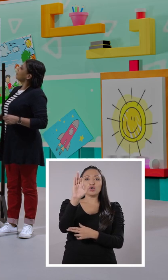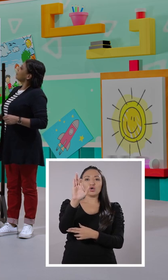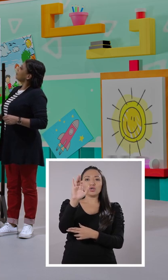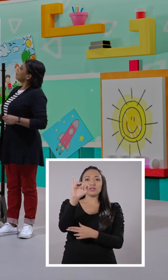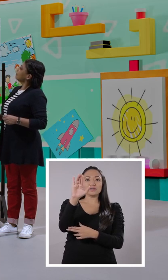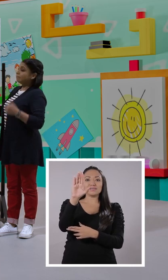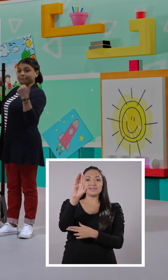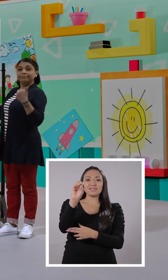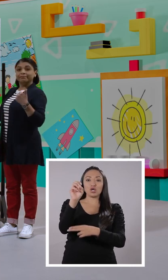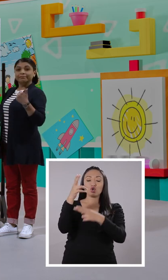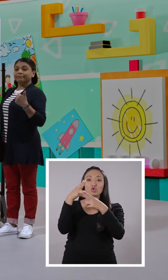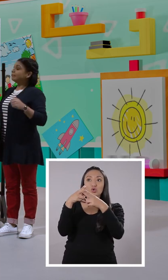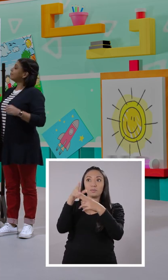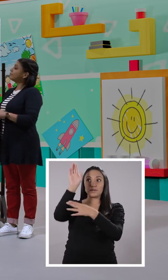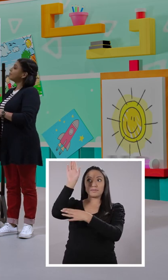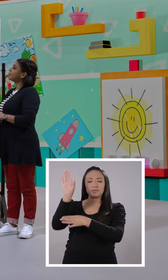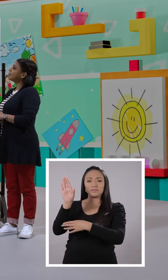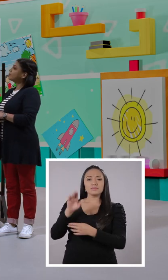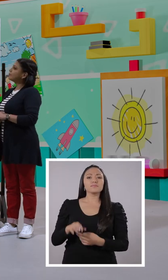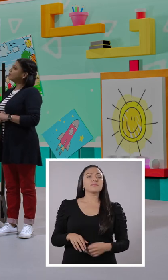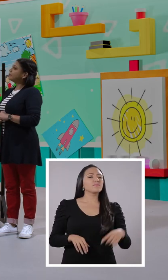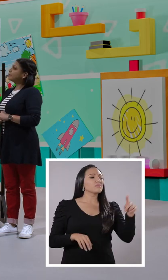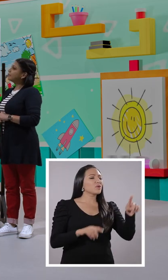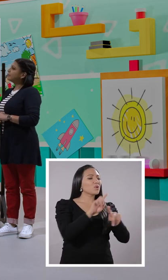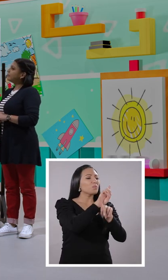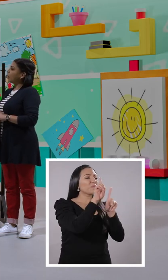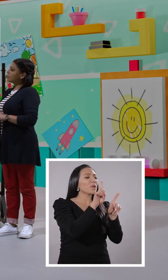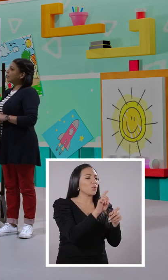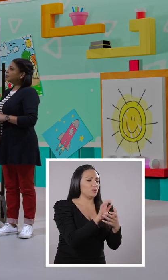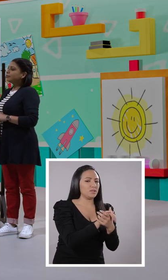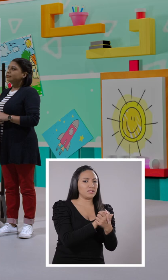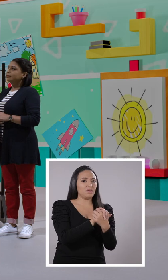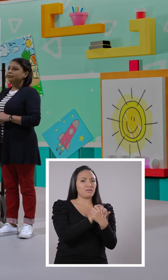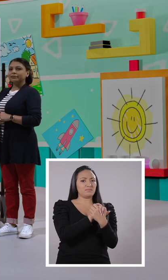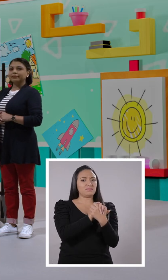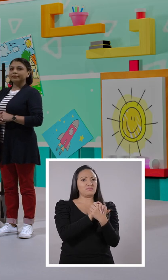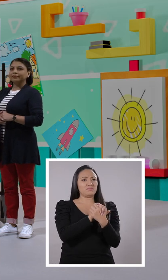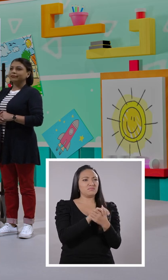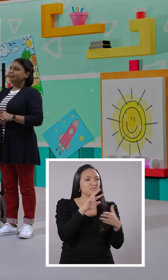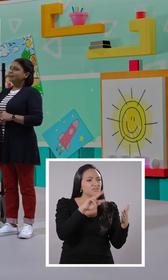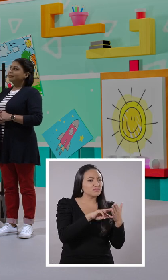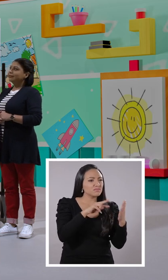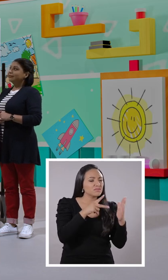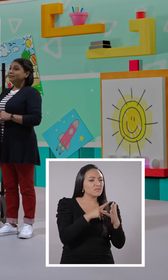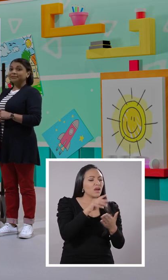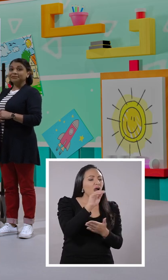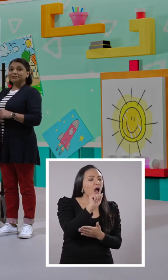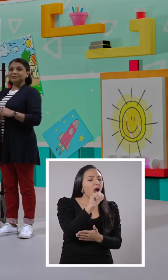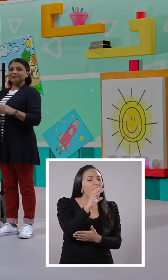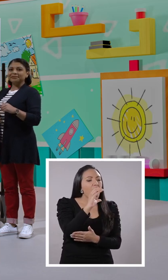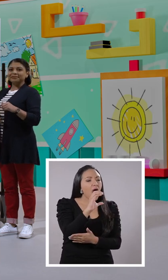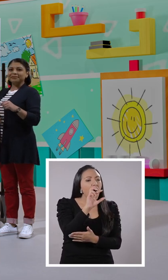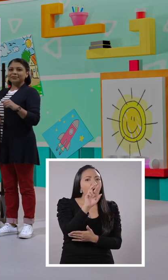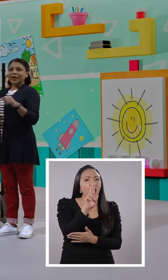Está hermoso, tiene toda la razón, profe. Pero, respóndame una cosita. ¿Qué cosa? ¿Qué es un acróstico?